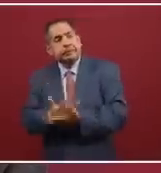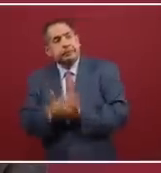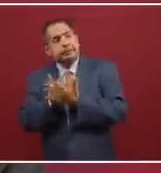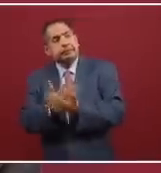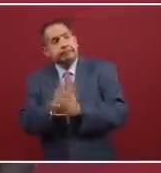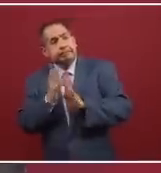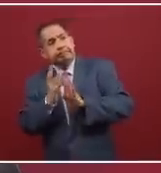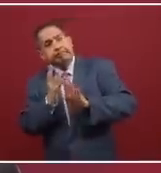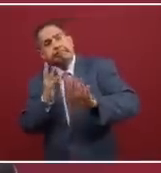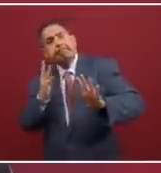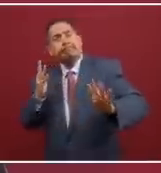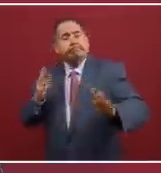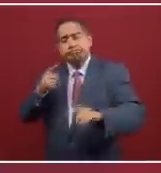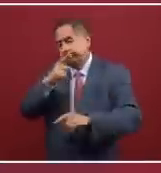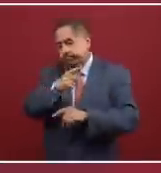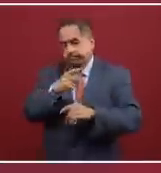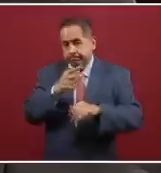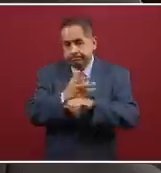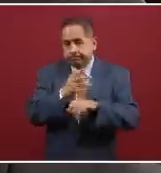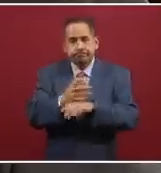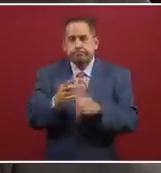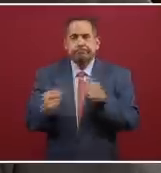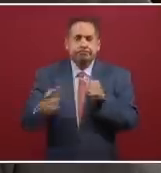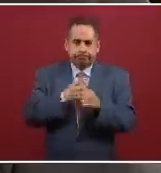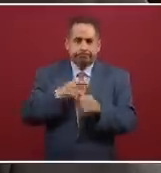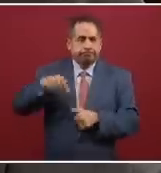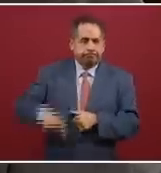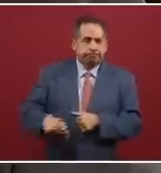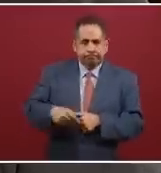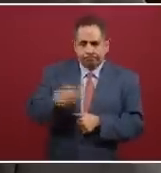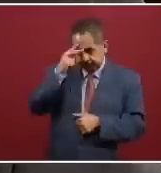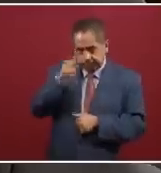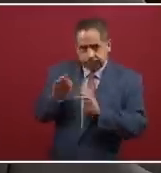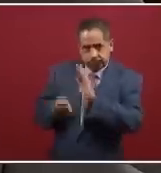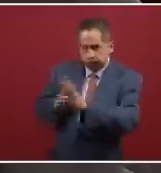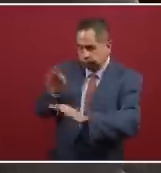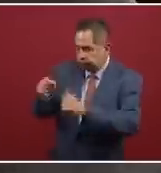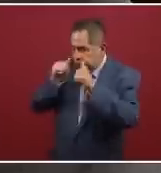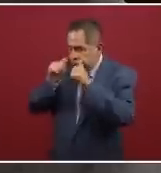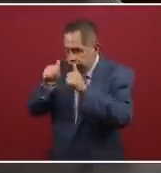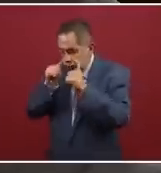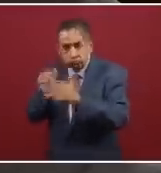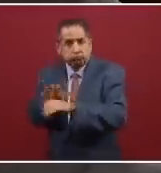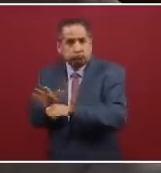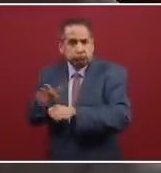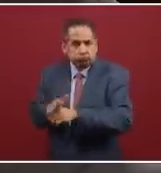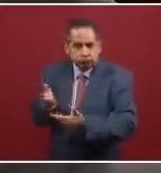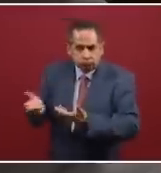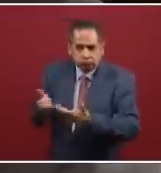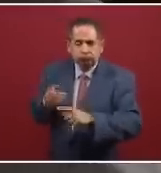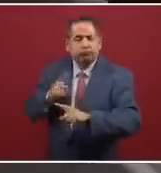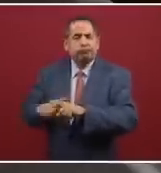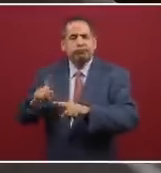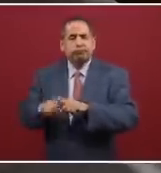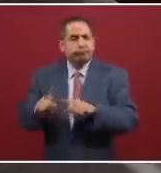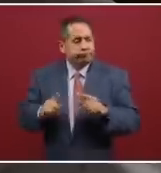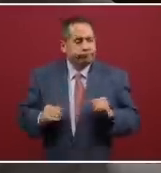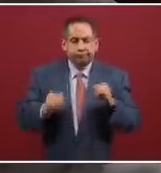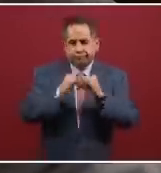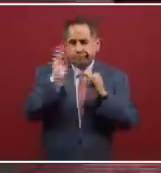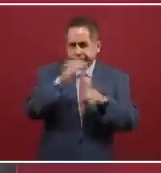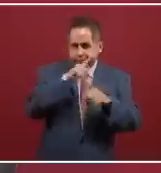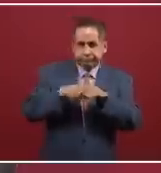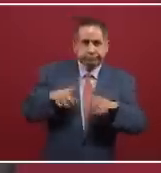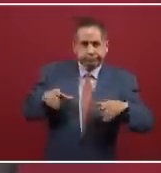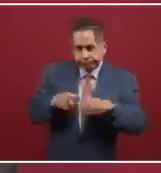norte del país sin el respaldo a los autoridades locales y la participación de diferentes dependencias federales